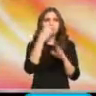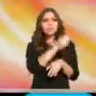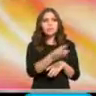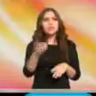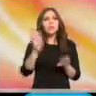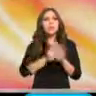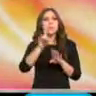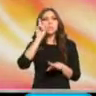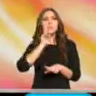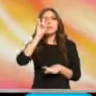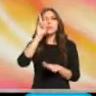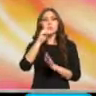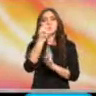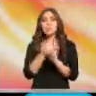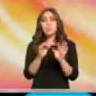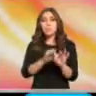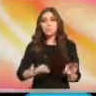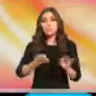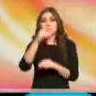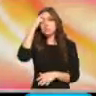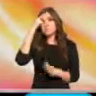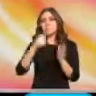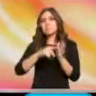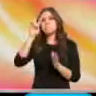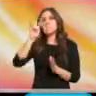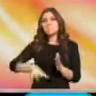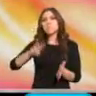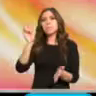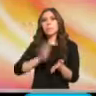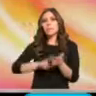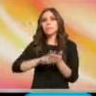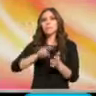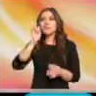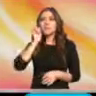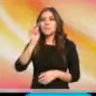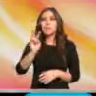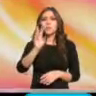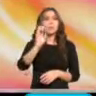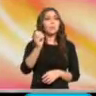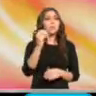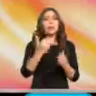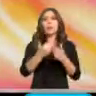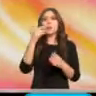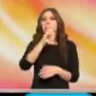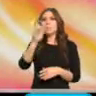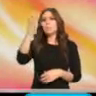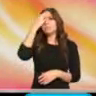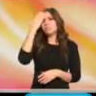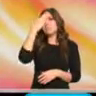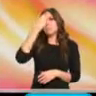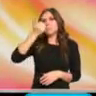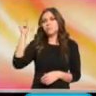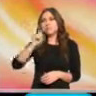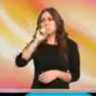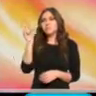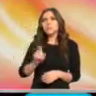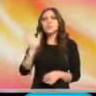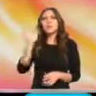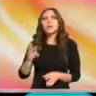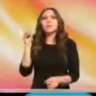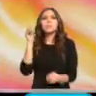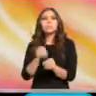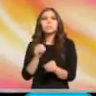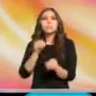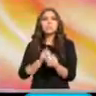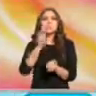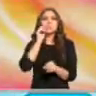para un proyecto tan importante como este, creo que vale mucho la pena. No lo habíamos reconocido, no sé por qué, estaba como oculto, como dice el título de